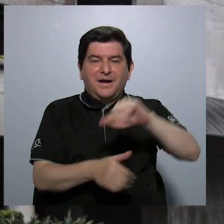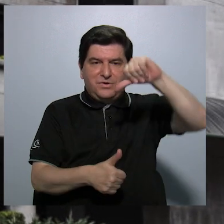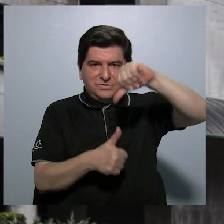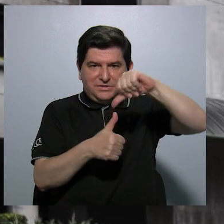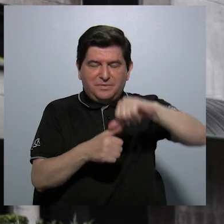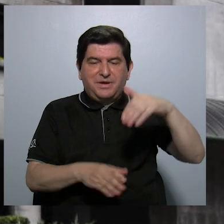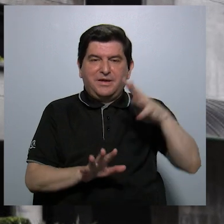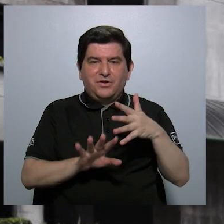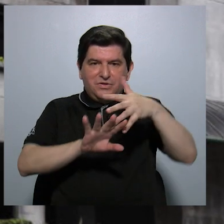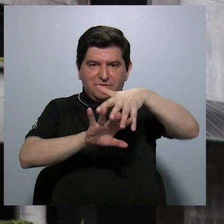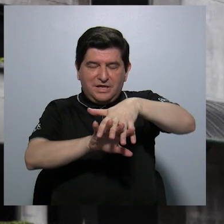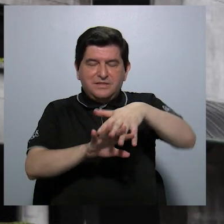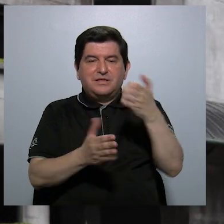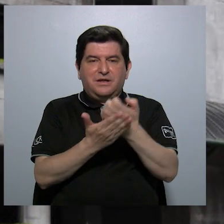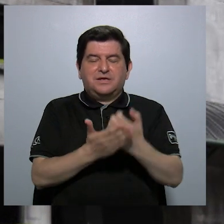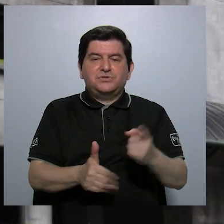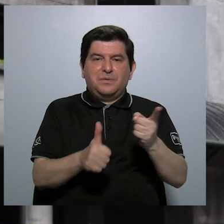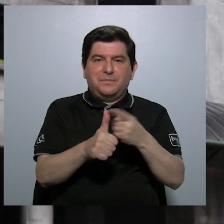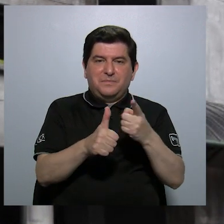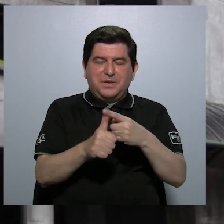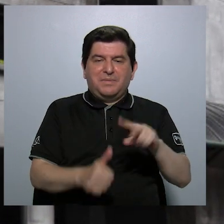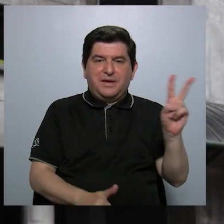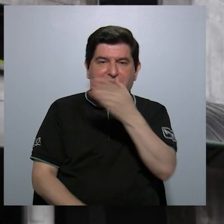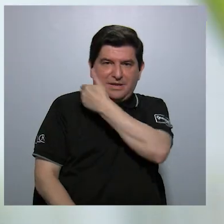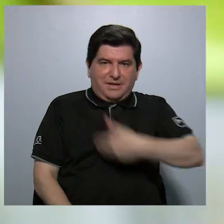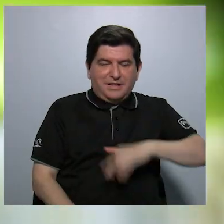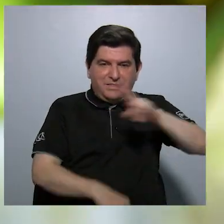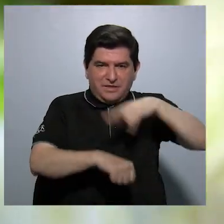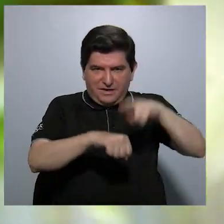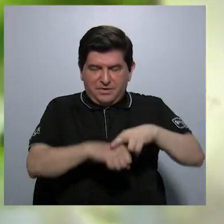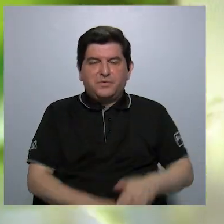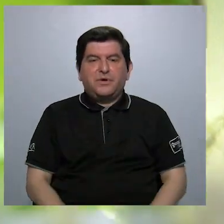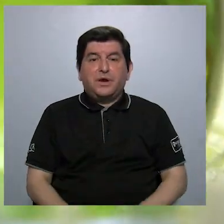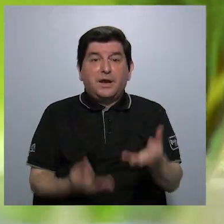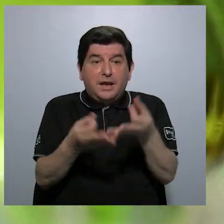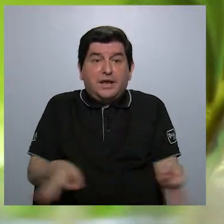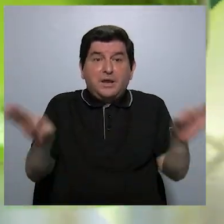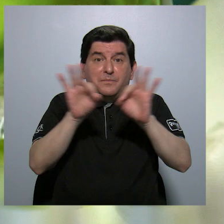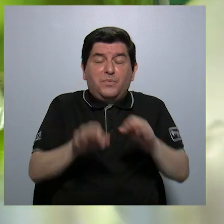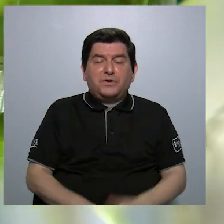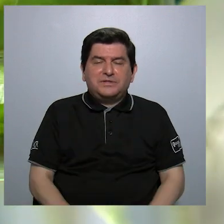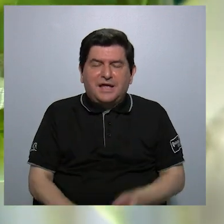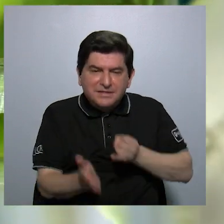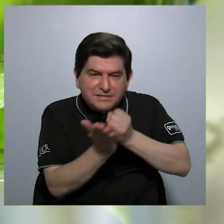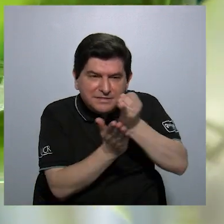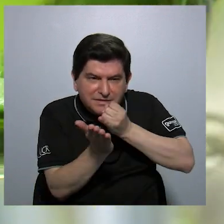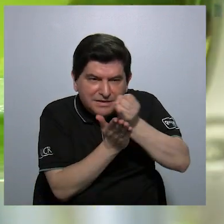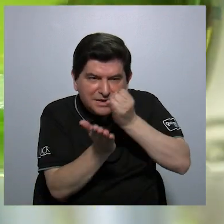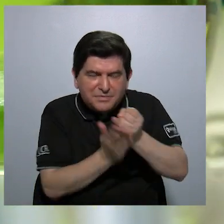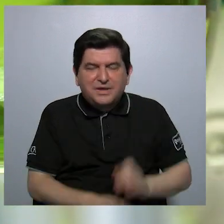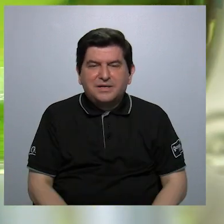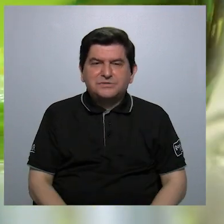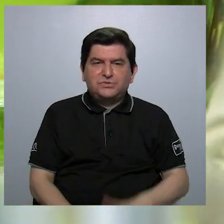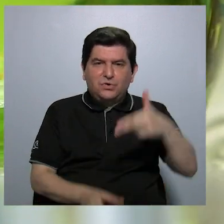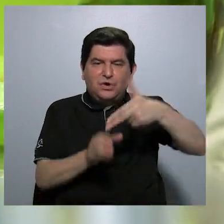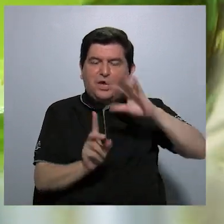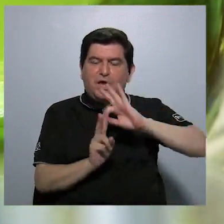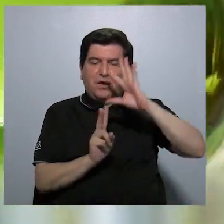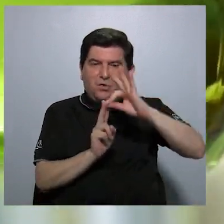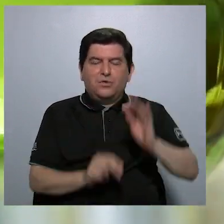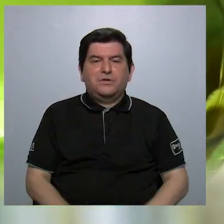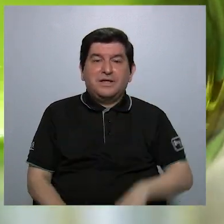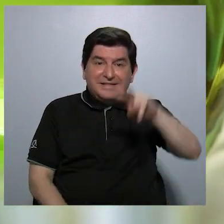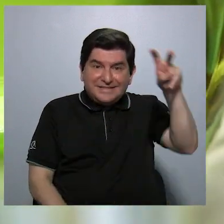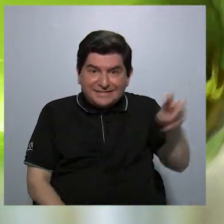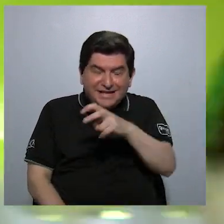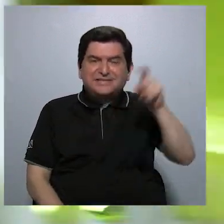primera vicepresidencia de la República, en donde se ve muy necesario la investigación en combustibles alternativos. Se ha visto que el